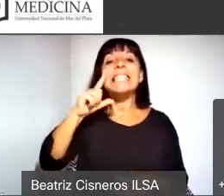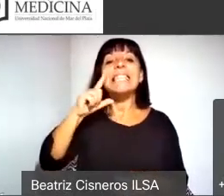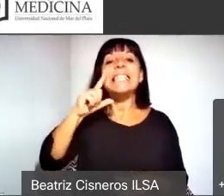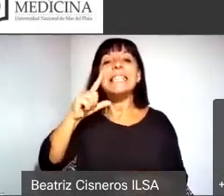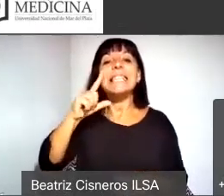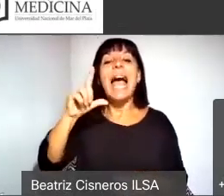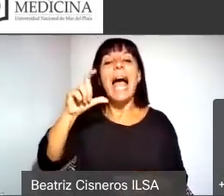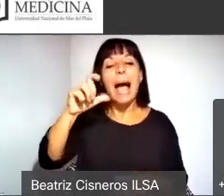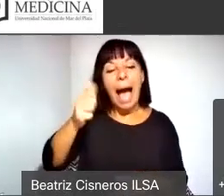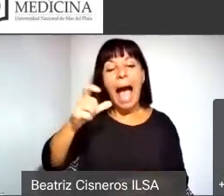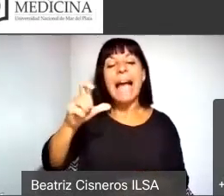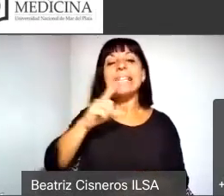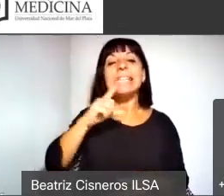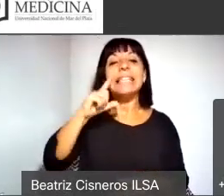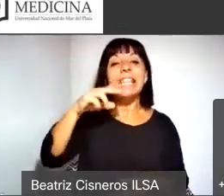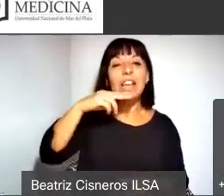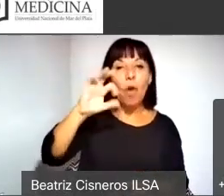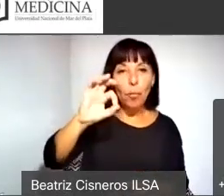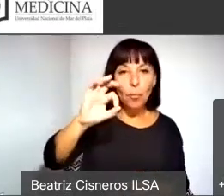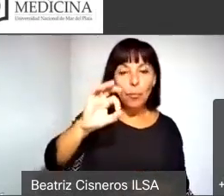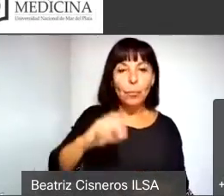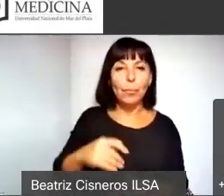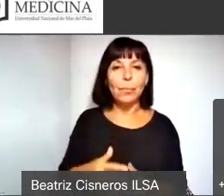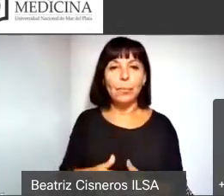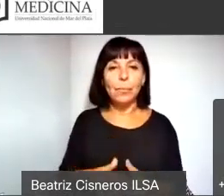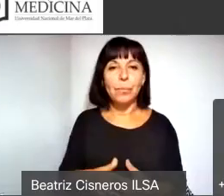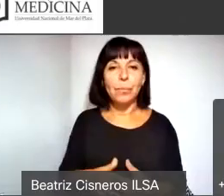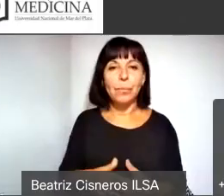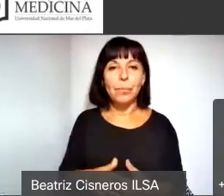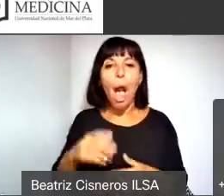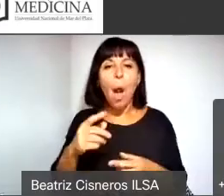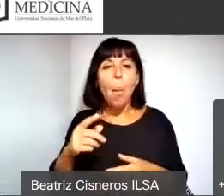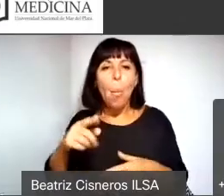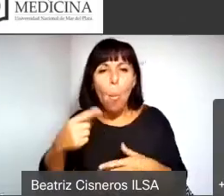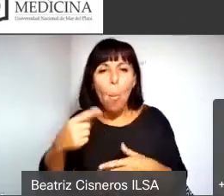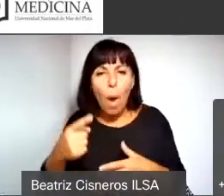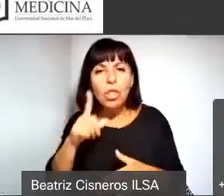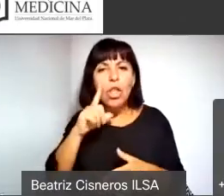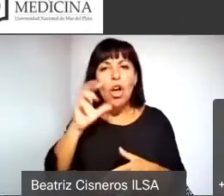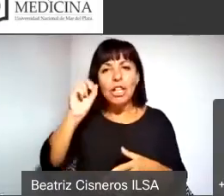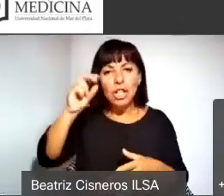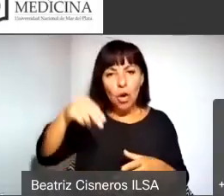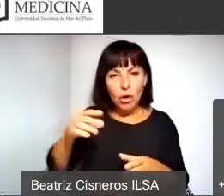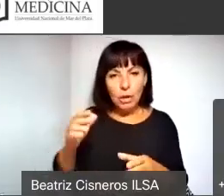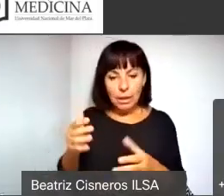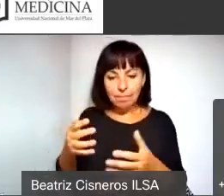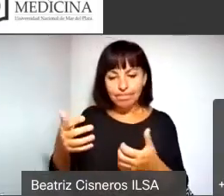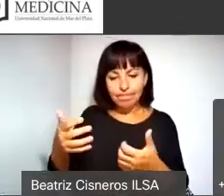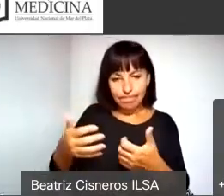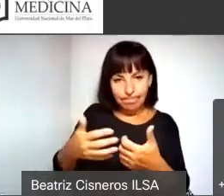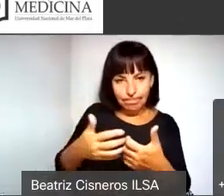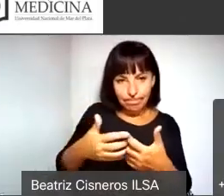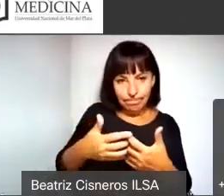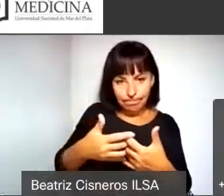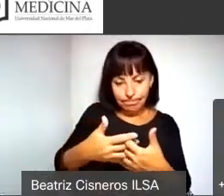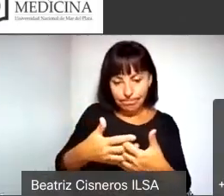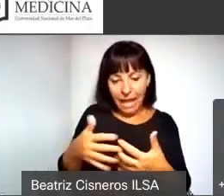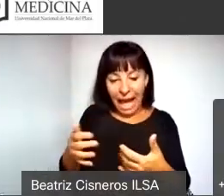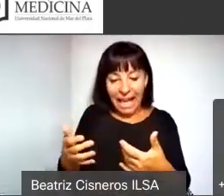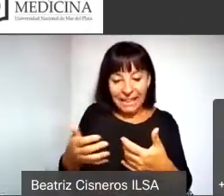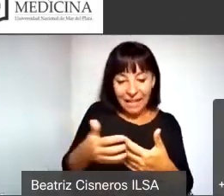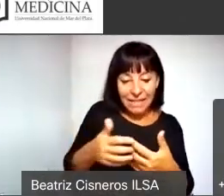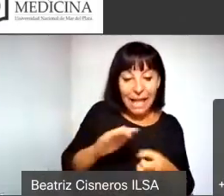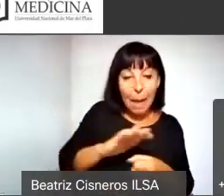Cuando un ion atraviesa la membrana plasmática a través de transporte activo en